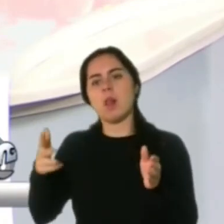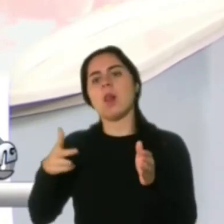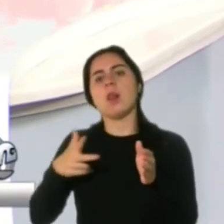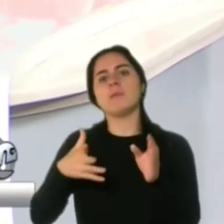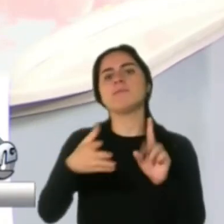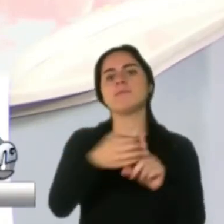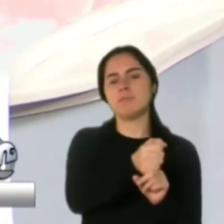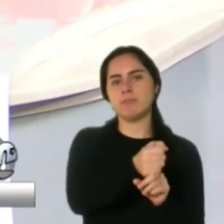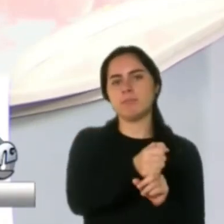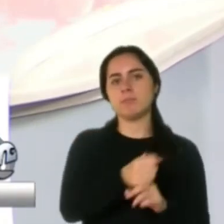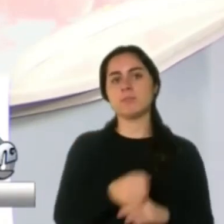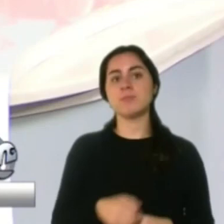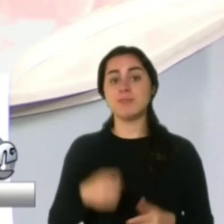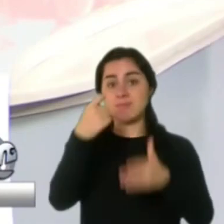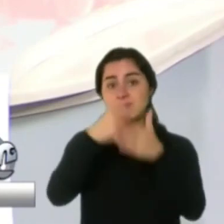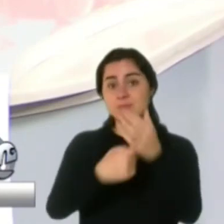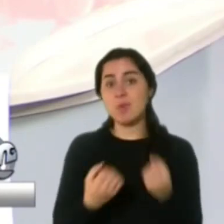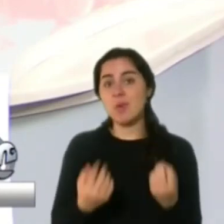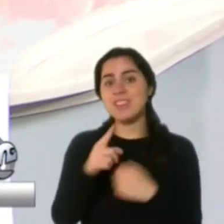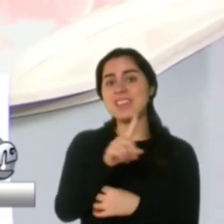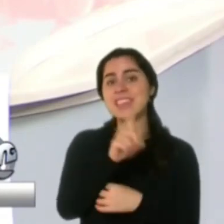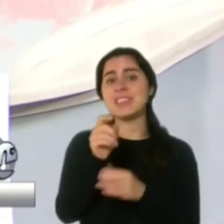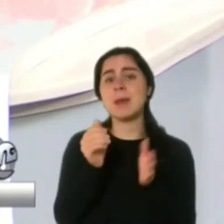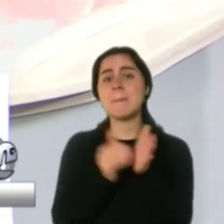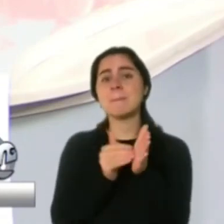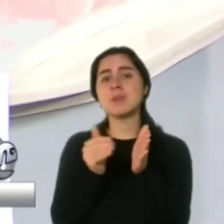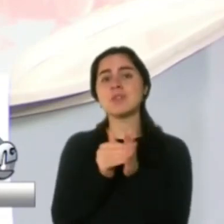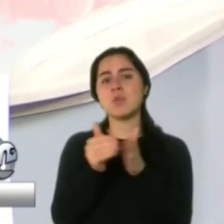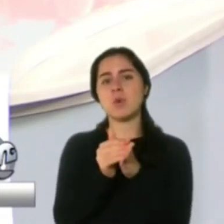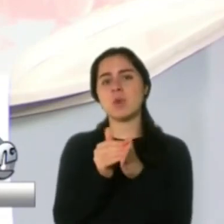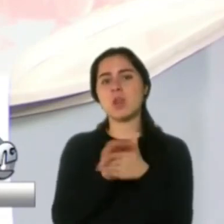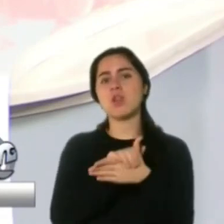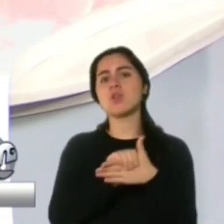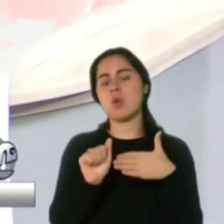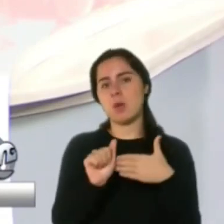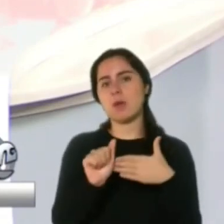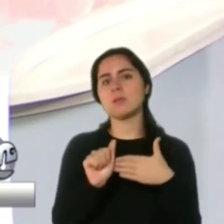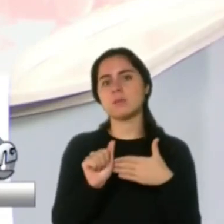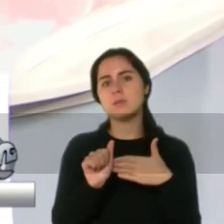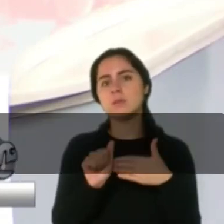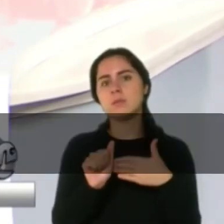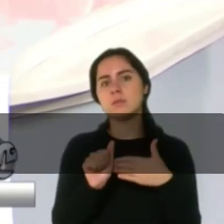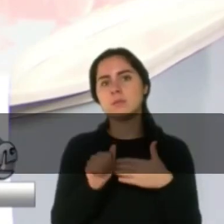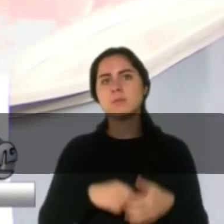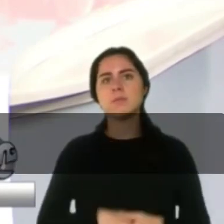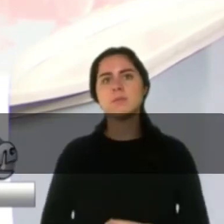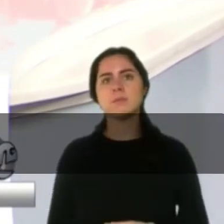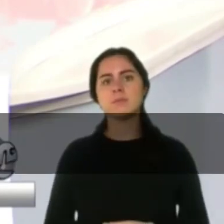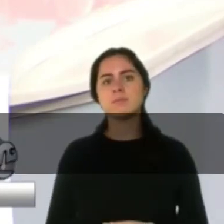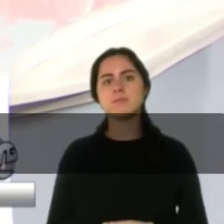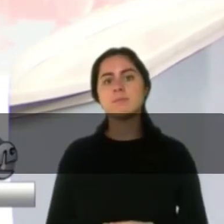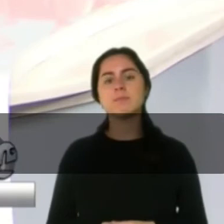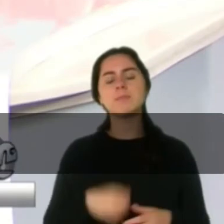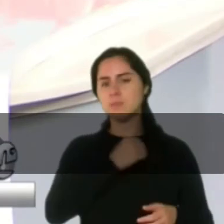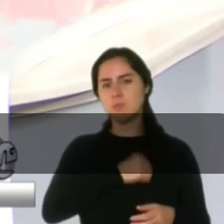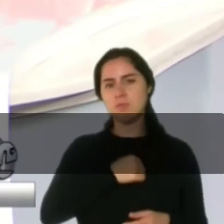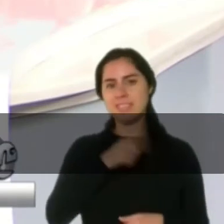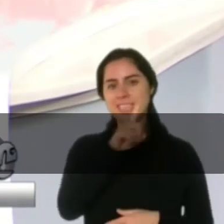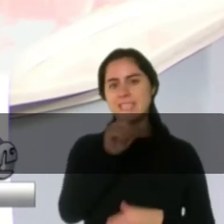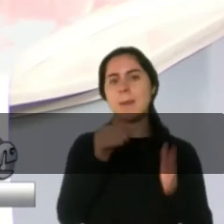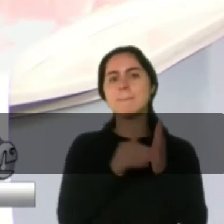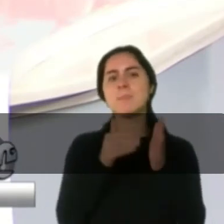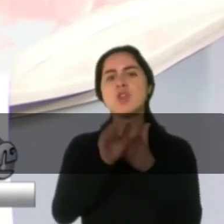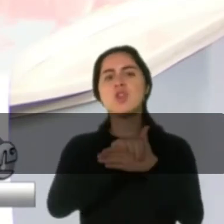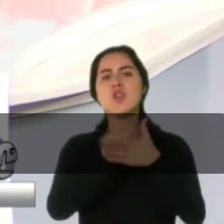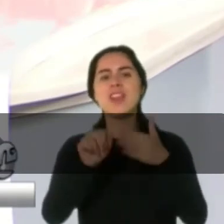suma de unos 100 millones de dólares para combatir a este enemigo invisible. Esta es una segunda ronda de asistencia que contempla